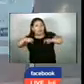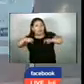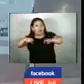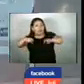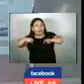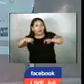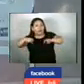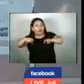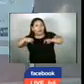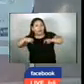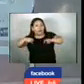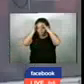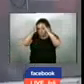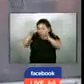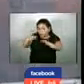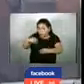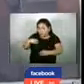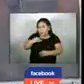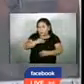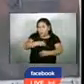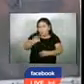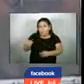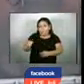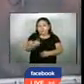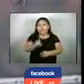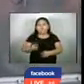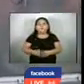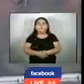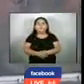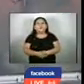una atención oportuna a las personas.